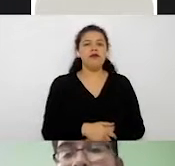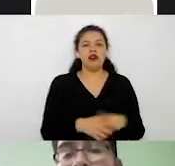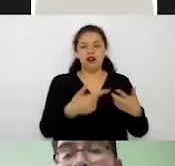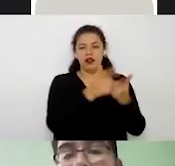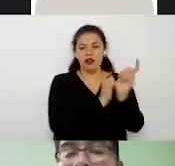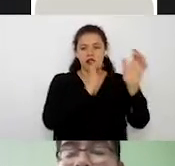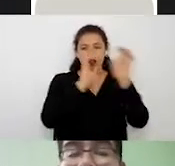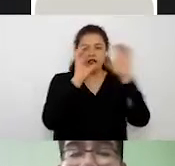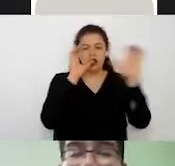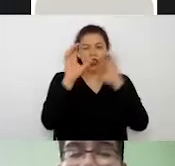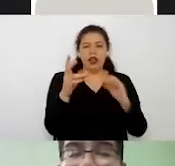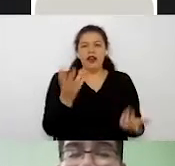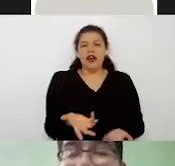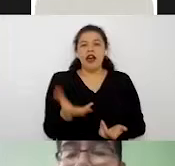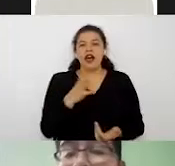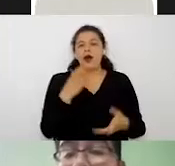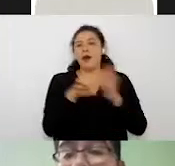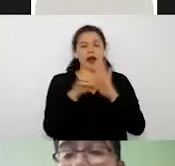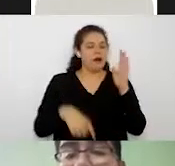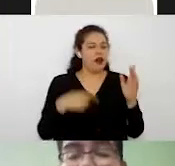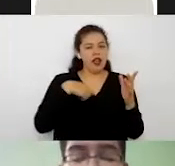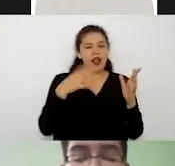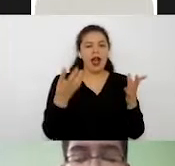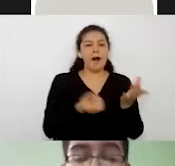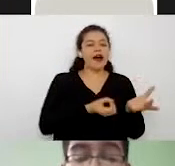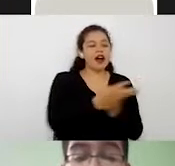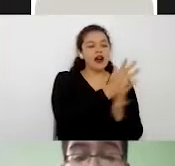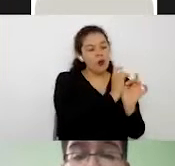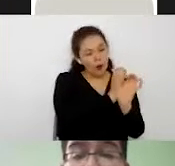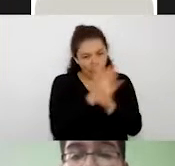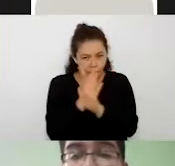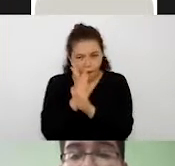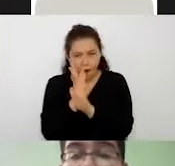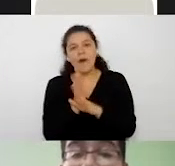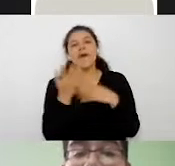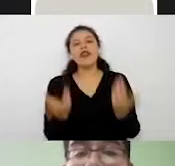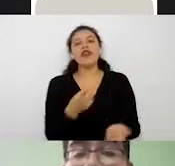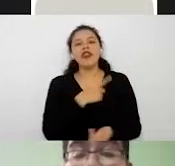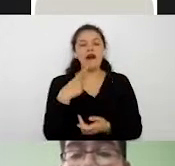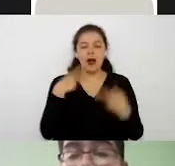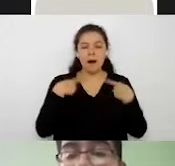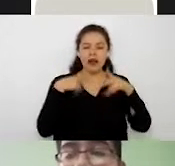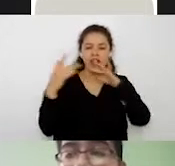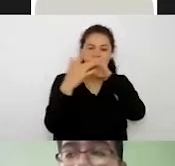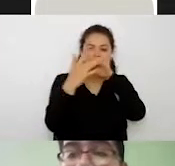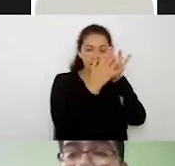tiene que estar, si estamos hablando ahorita de evacuación y repliegue, tiene que estar en contacto con el personal que se